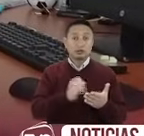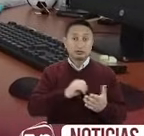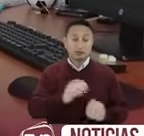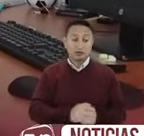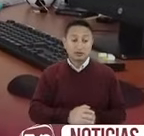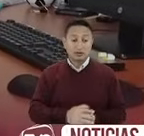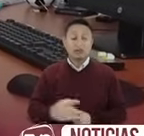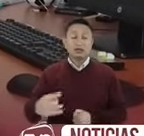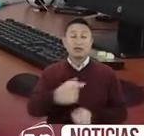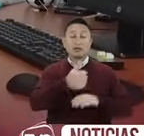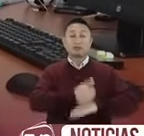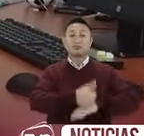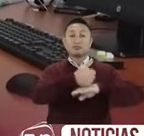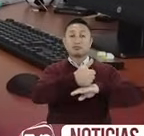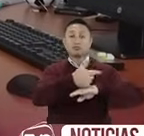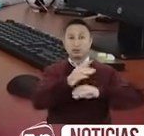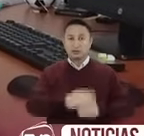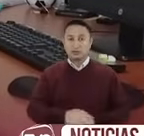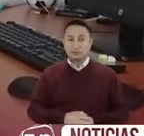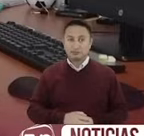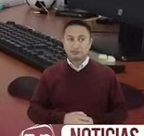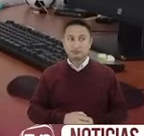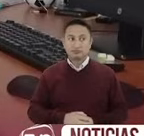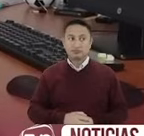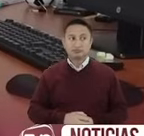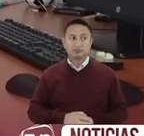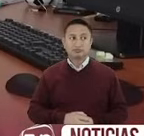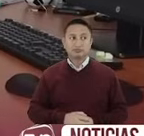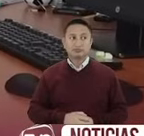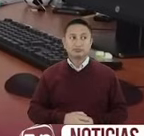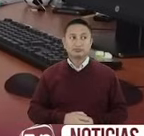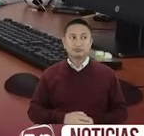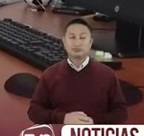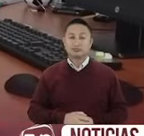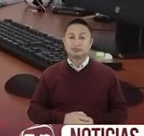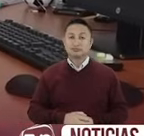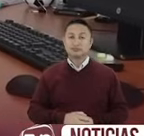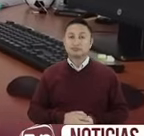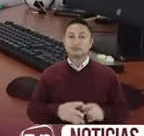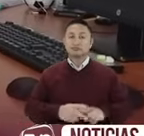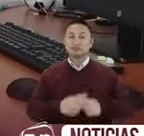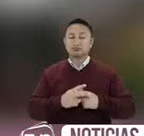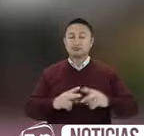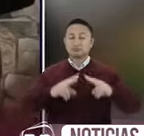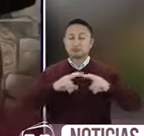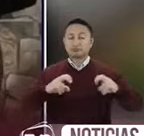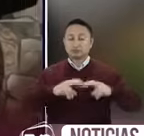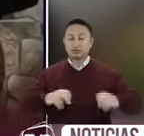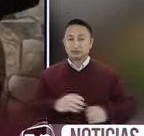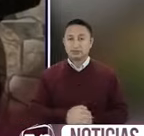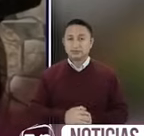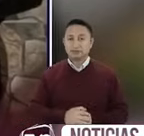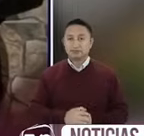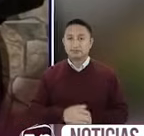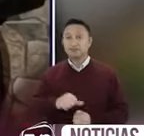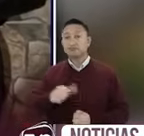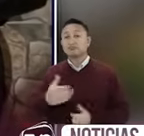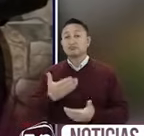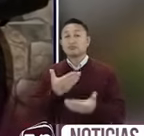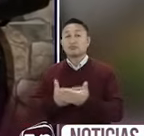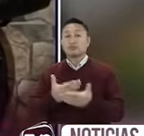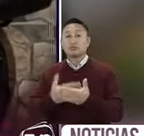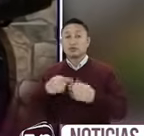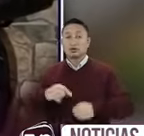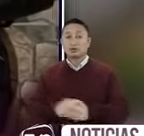autoridad competente para la respectiva audiencia de flagrancia y la investigación correspondiente del hecho. Por otro lado, entre los indicios se encontraron un arma